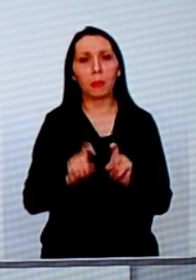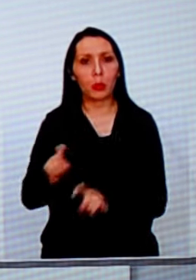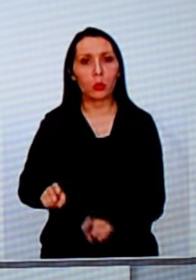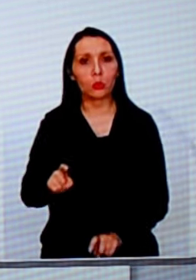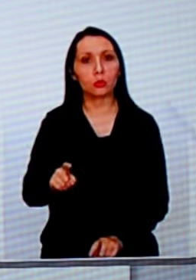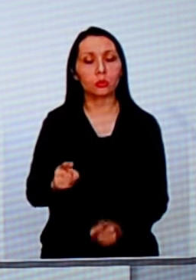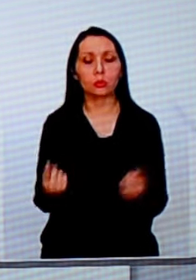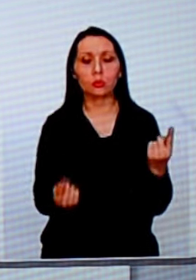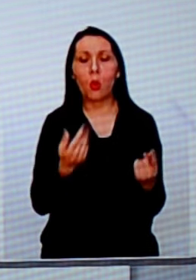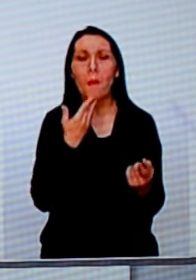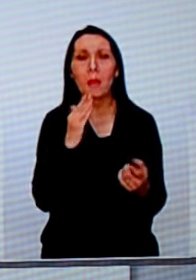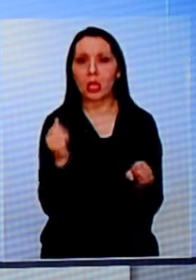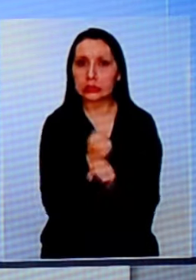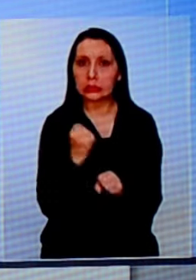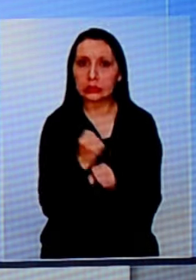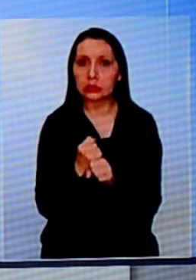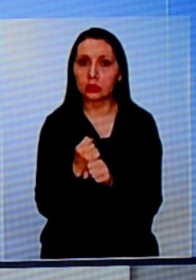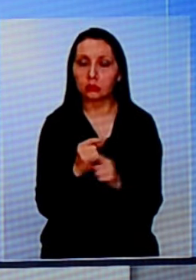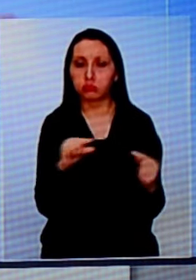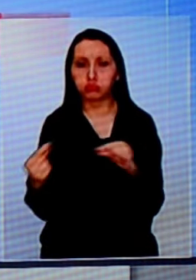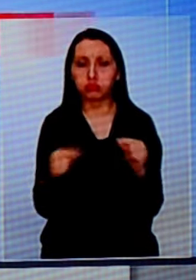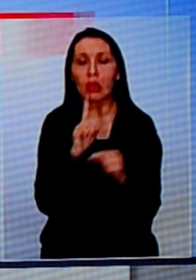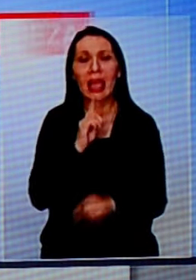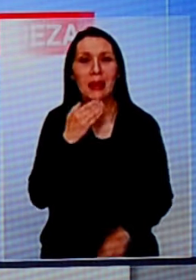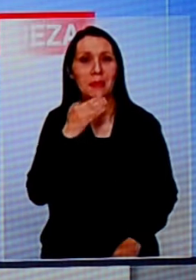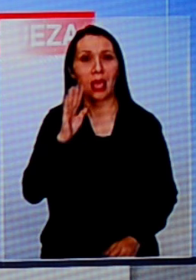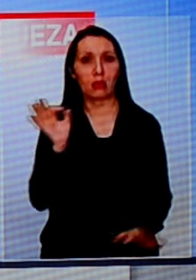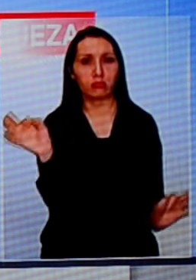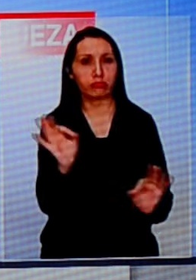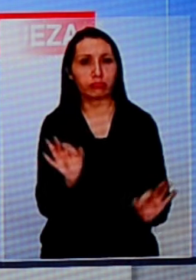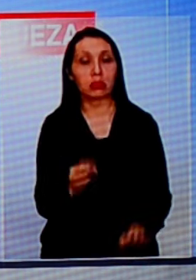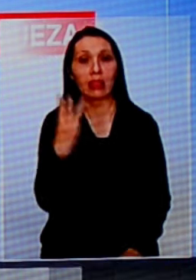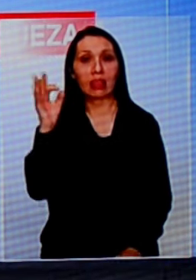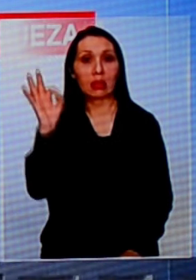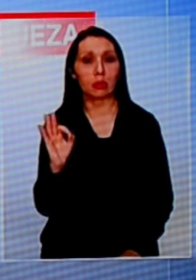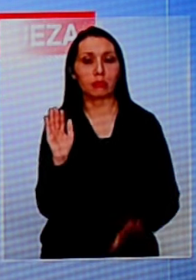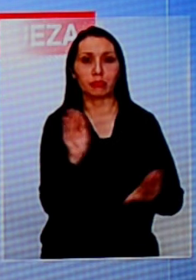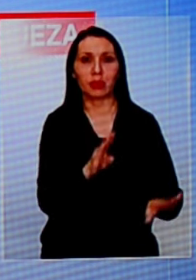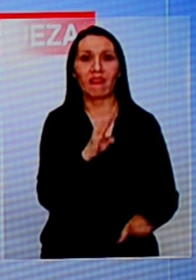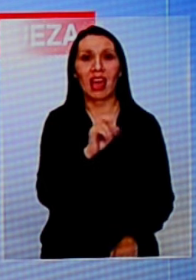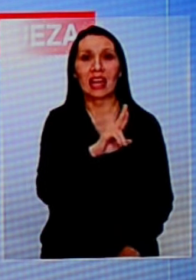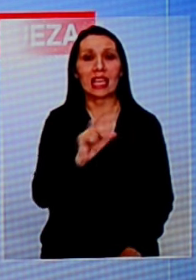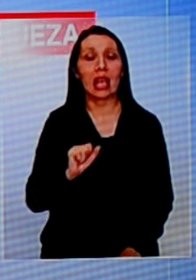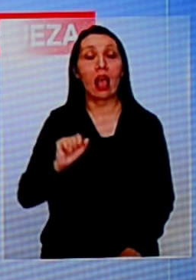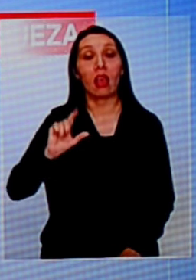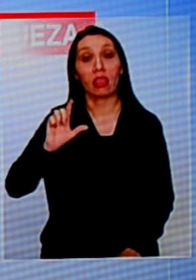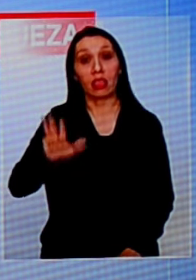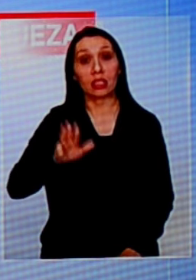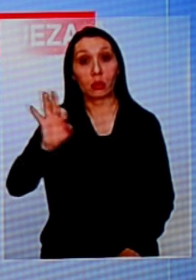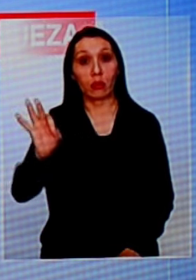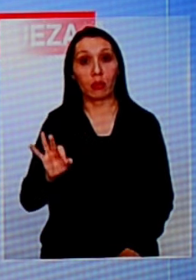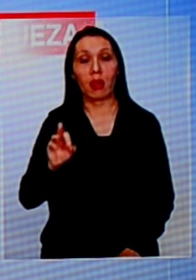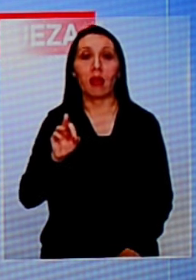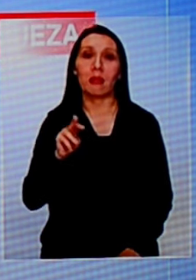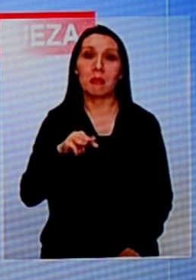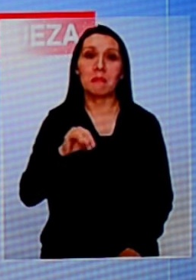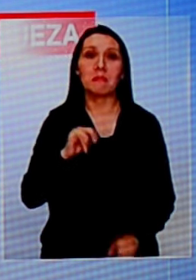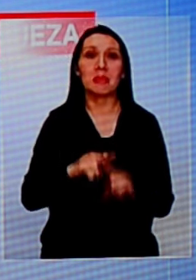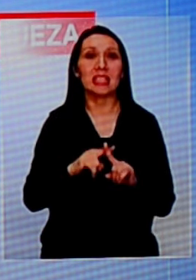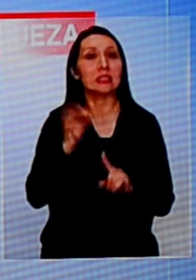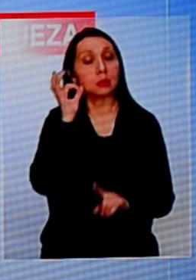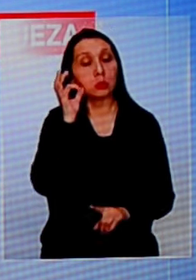con mejor desempeño durante este debate. Un 30% votó por Catherine Barriga, un 19% lo hizo por Claudia Mix,